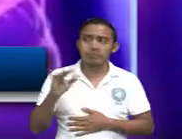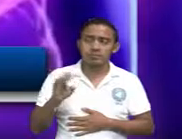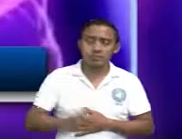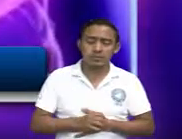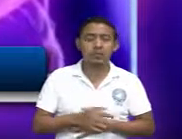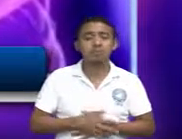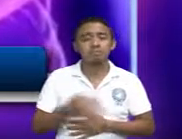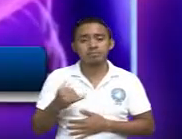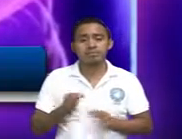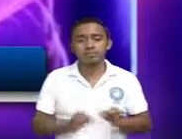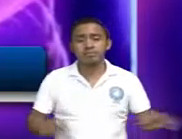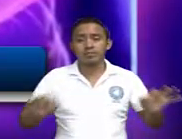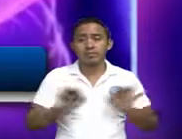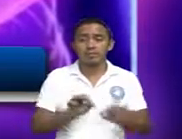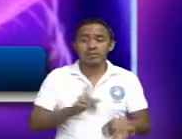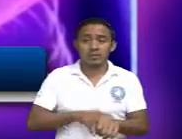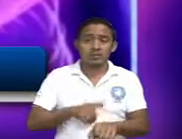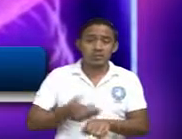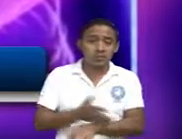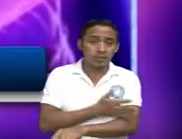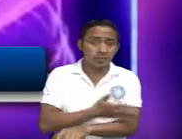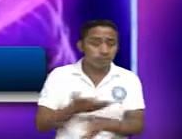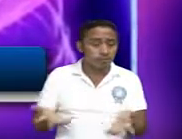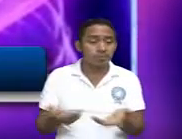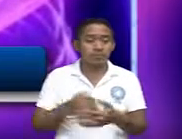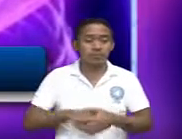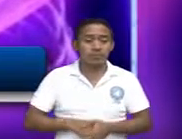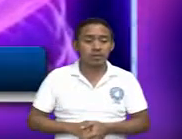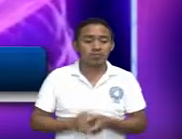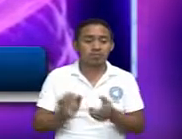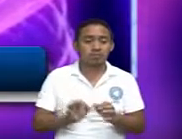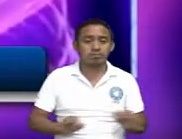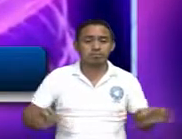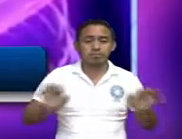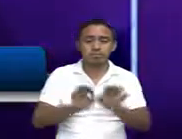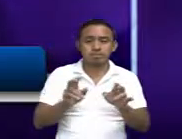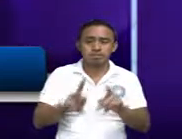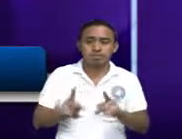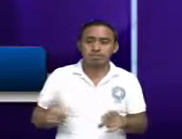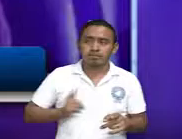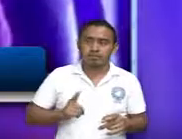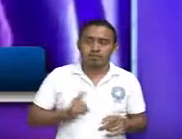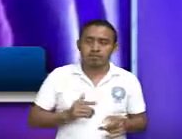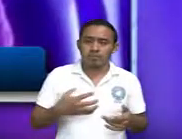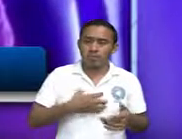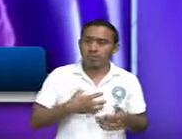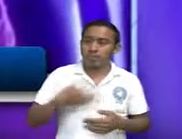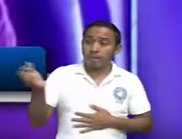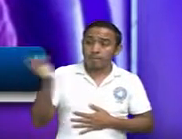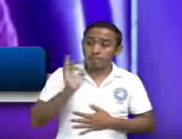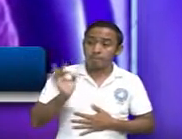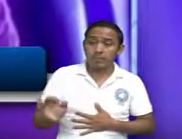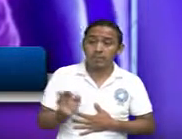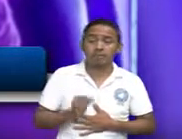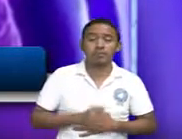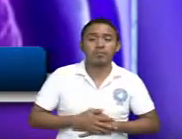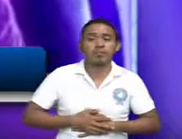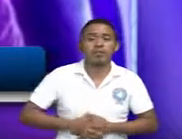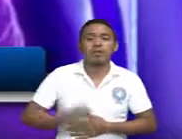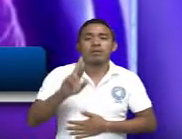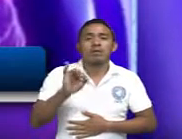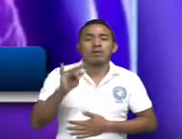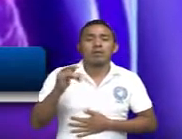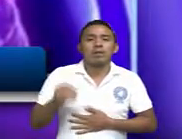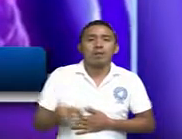es muy importante la detección primaria de los pacientes. Es muy importante. Es muy importante porque hay pacientes que tienen factores de riesgo. El paciente que es